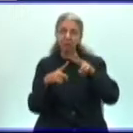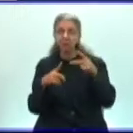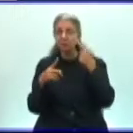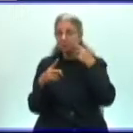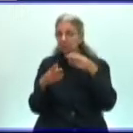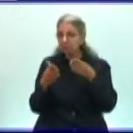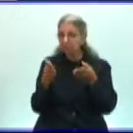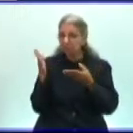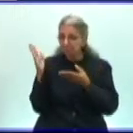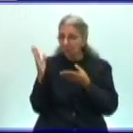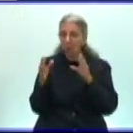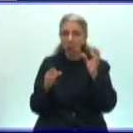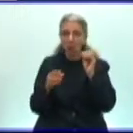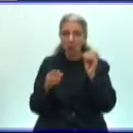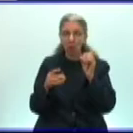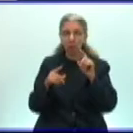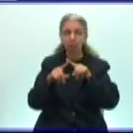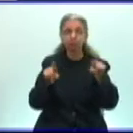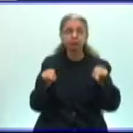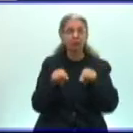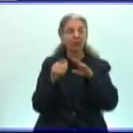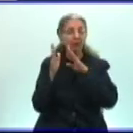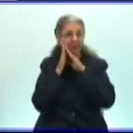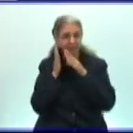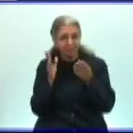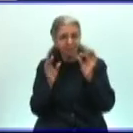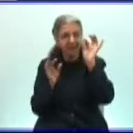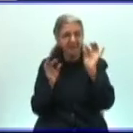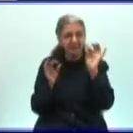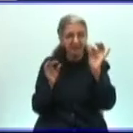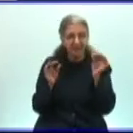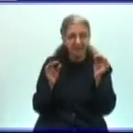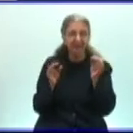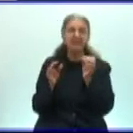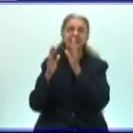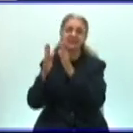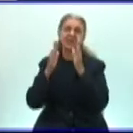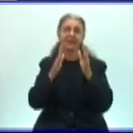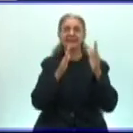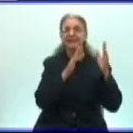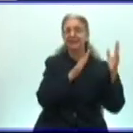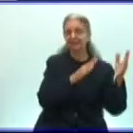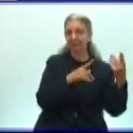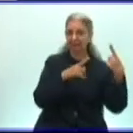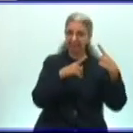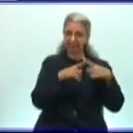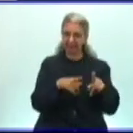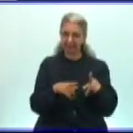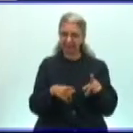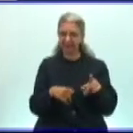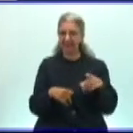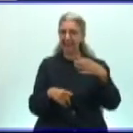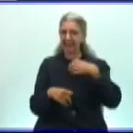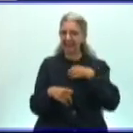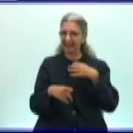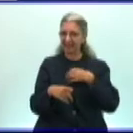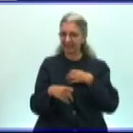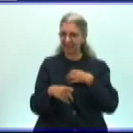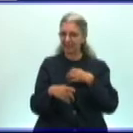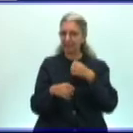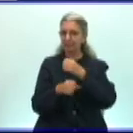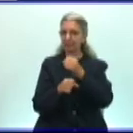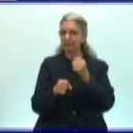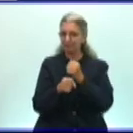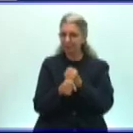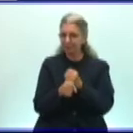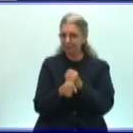habitación y el interruptor. El tipo de conexión es serie. Sin embargo, cuando utilizamos entonces la lámpara